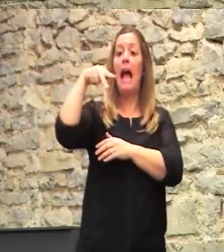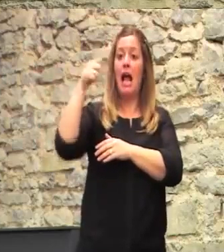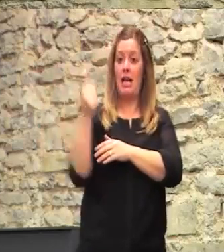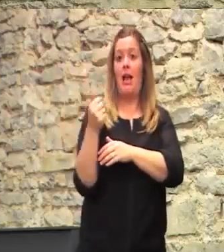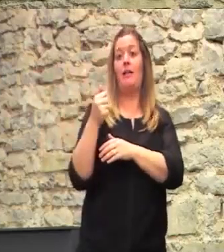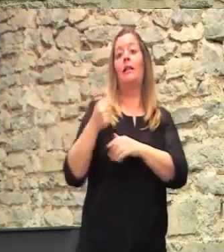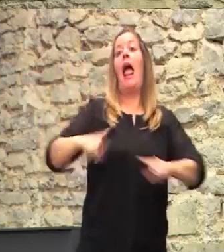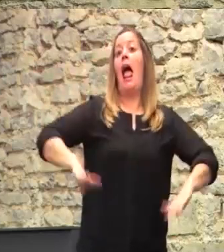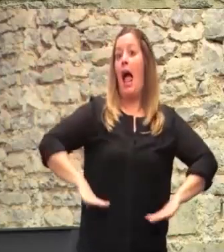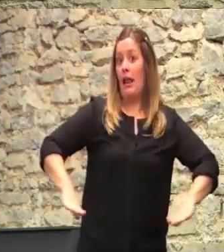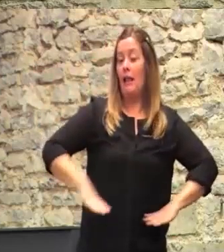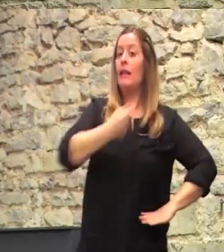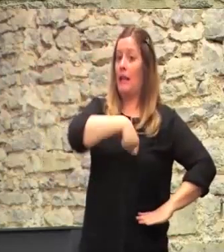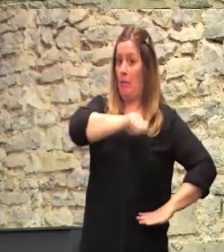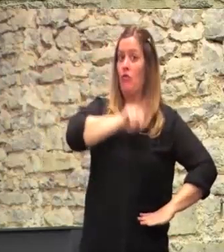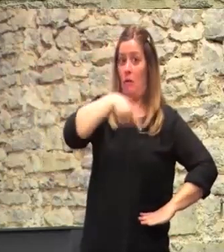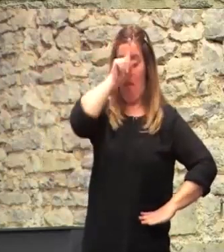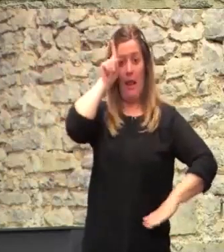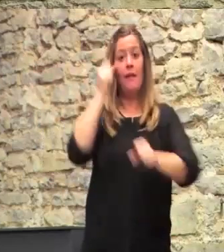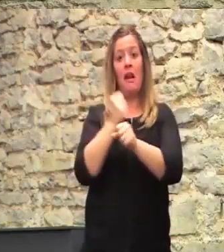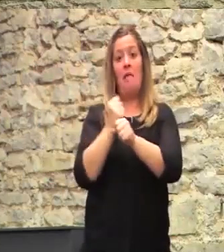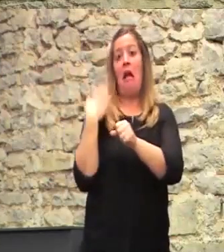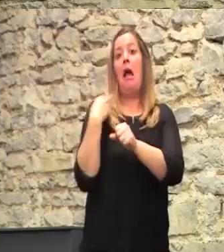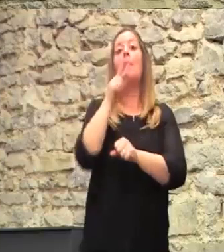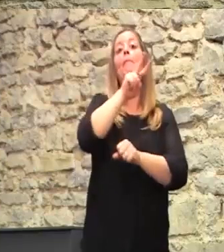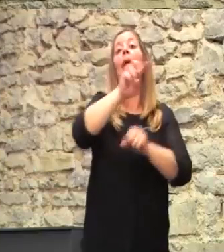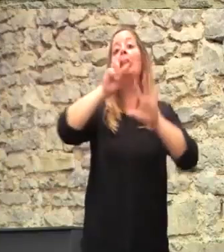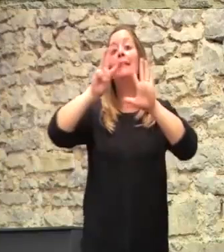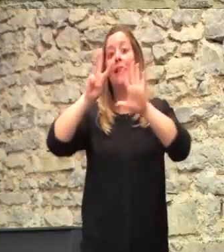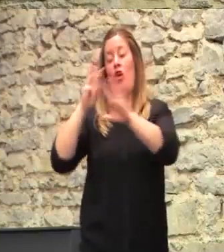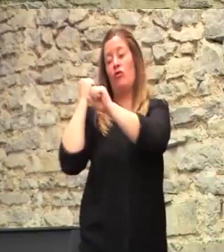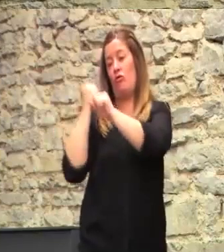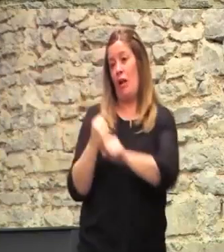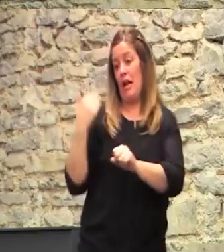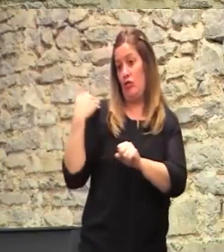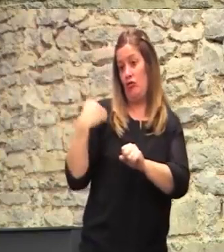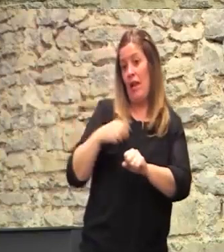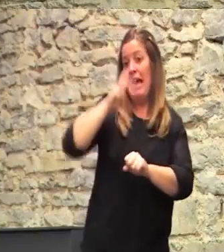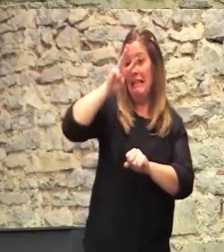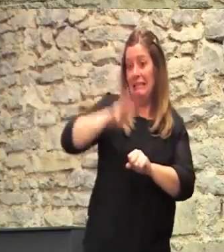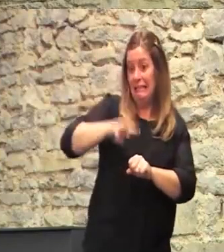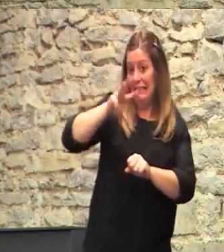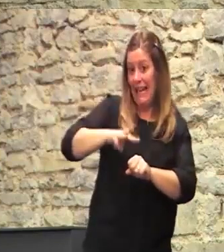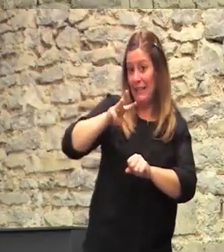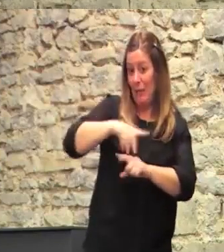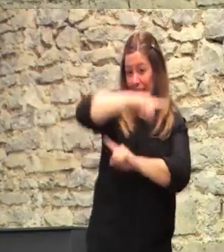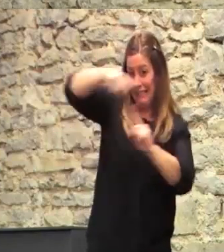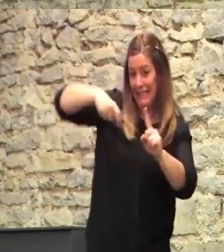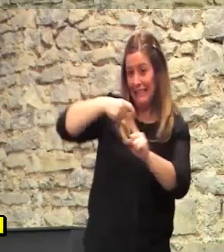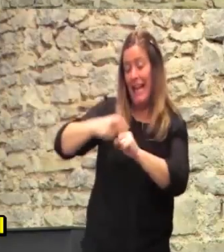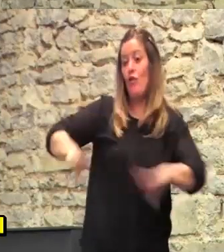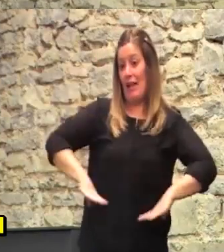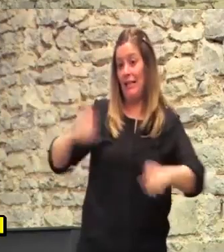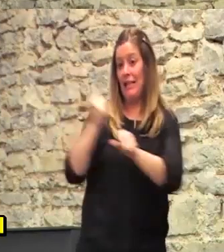en madrid desde hace 28 años y 3 meses al año en argentina es feminista especialista en género y